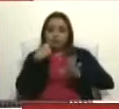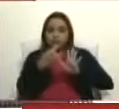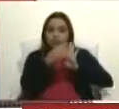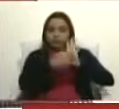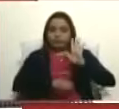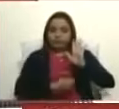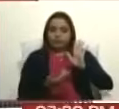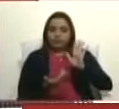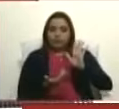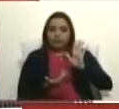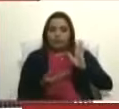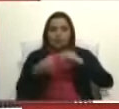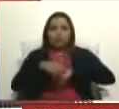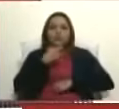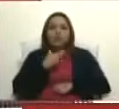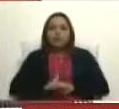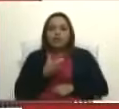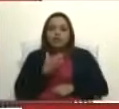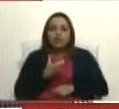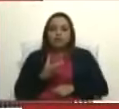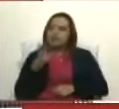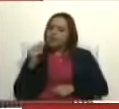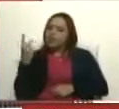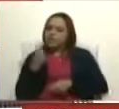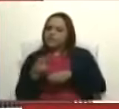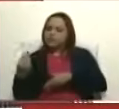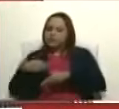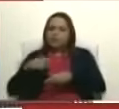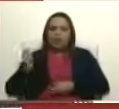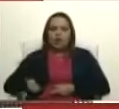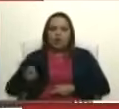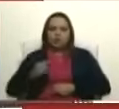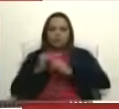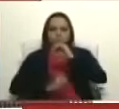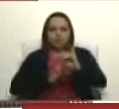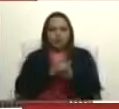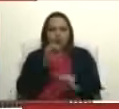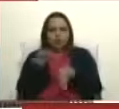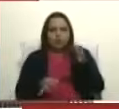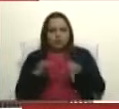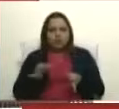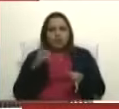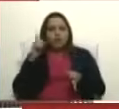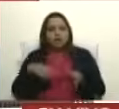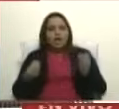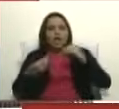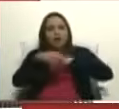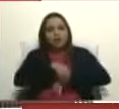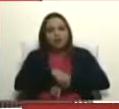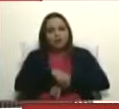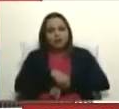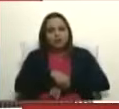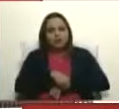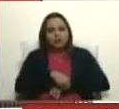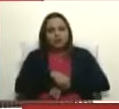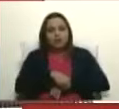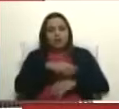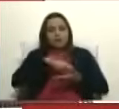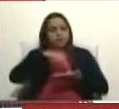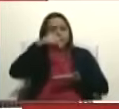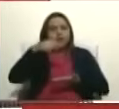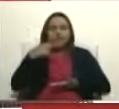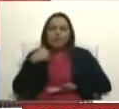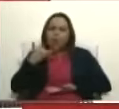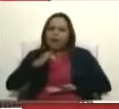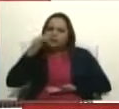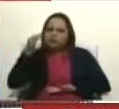Ginebra. No es ni la corte, ni es el laudo arbitral. Y yo estoy seguro, no tengo ninguna duda,